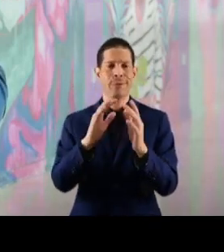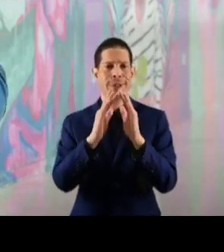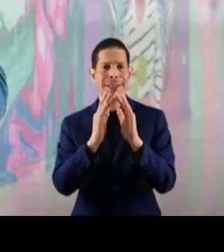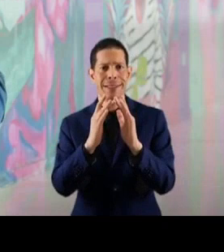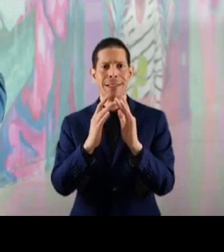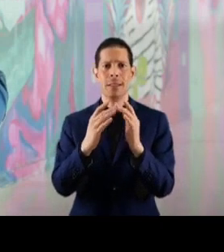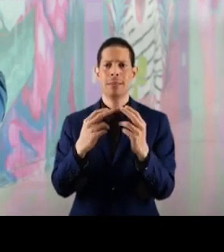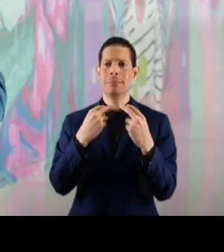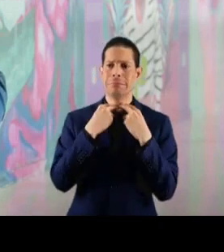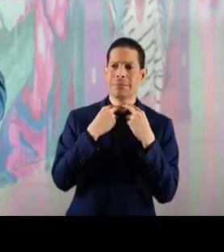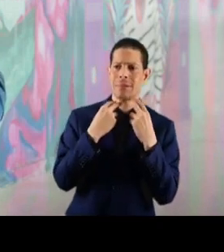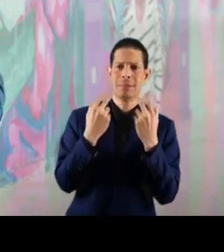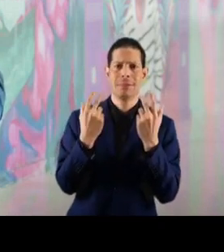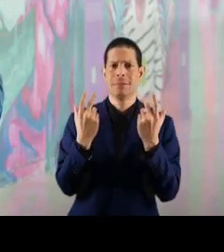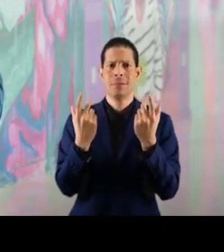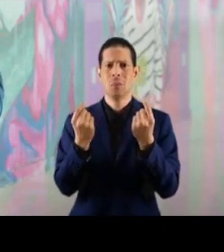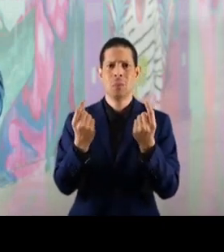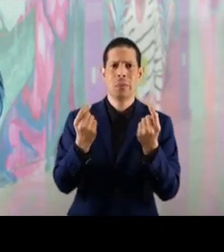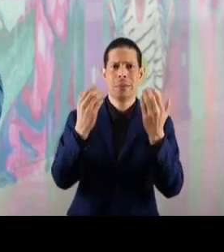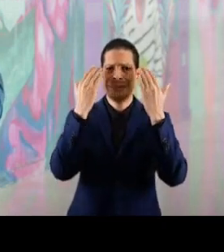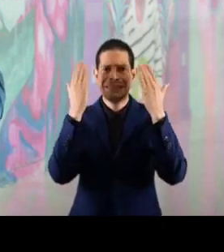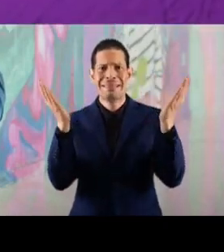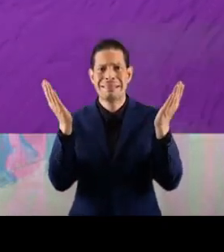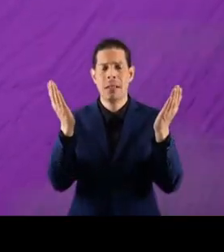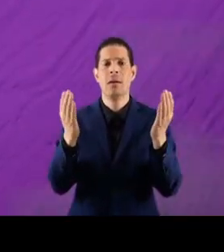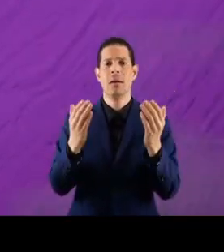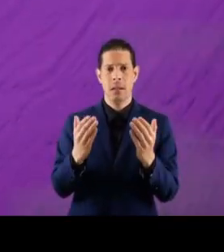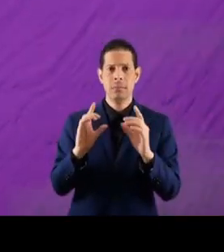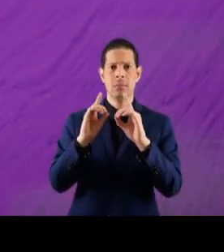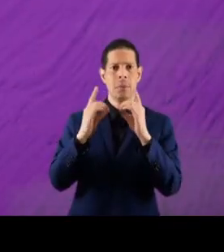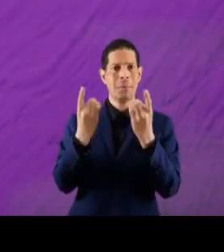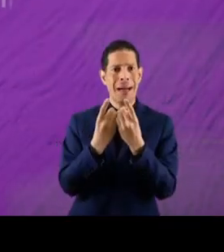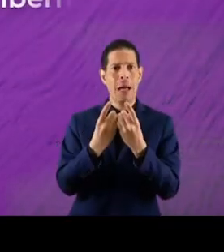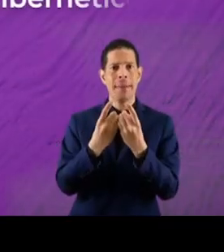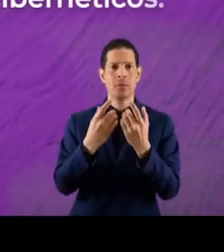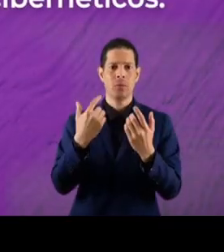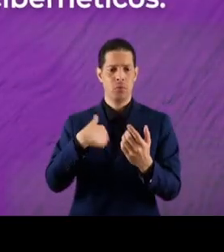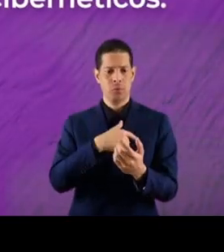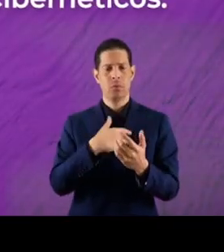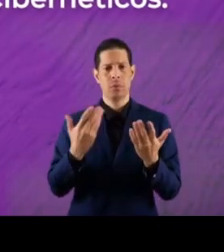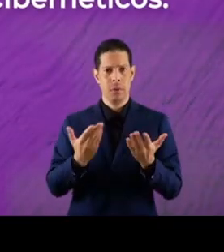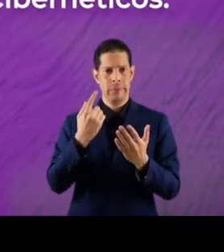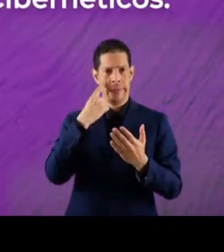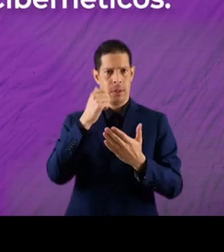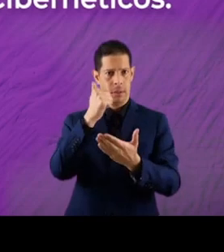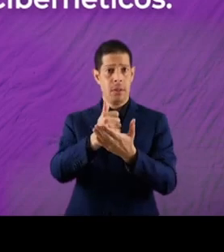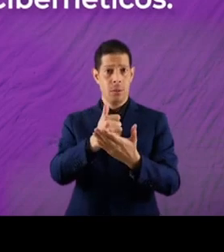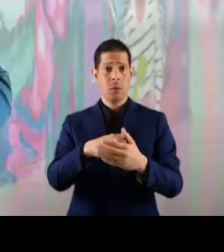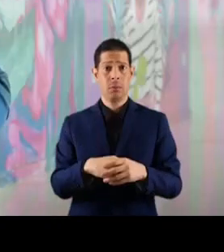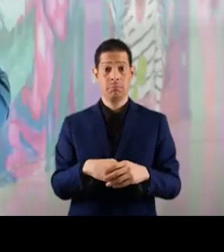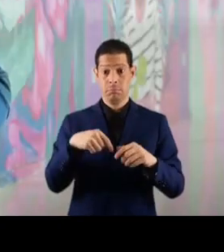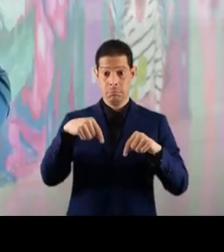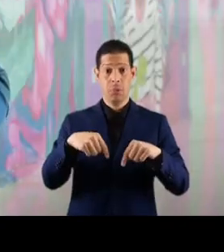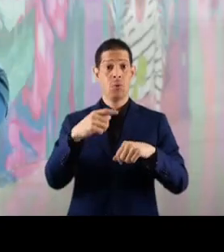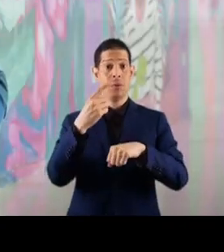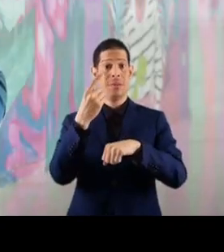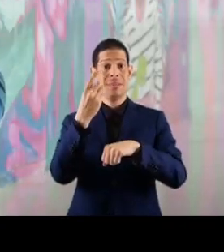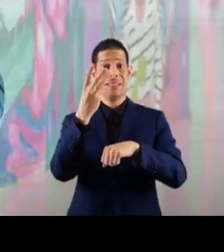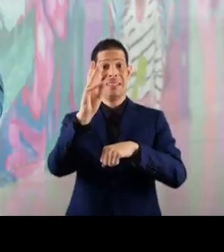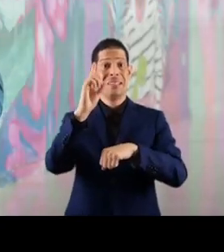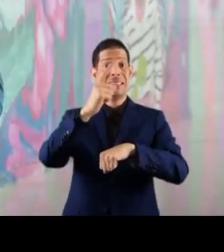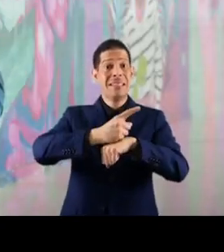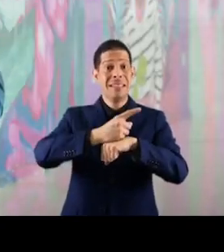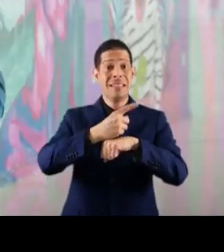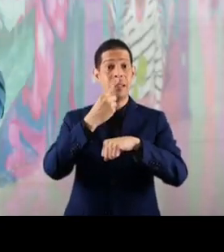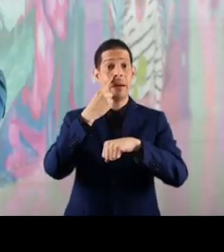no saben a quién recurrir no saben qué hacer pero queremos que sepan que la división de que no cibernéticos estamos para ayudarlos durante estos 16